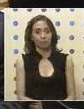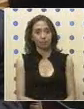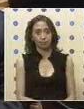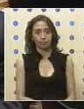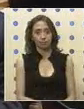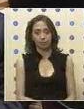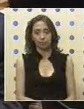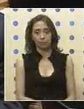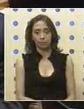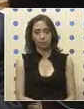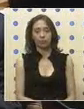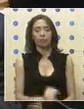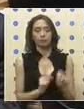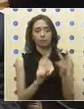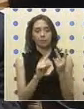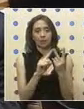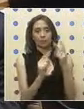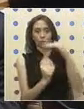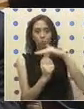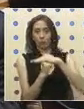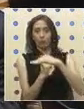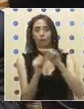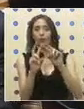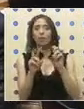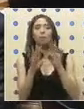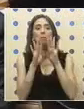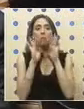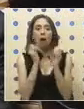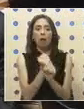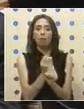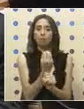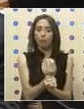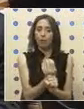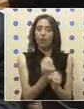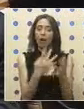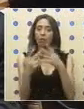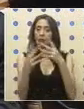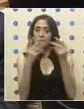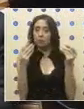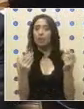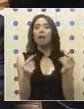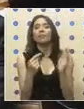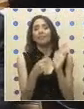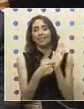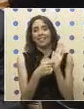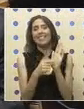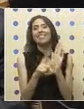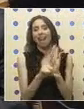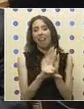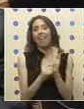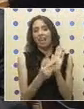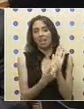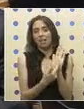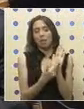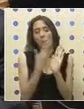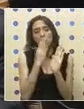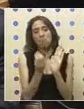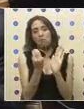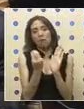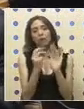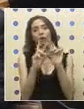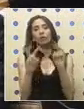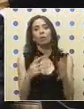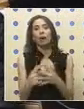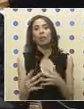materia relativa a la probidad de la transparencia tiene que ver con esta ley, que perfecciona muy sustantivamente los temas relativos a la